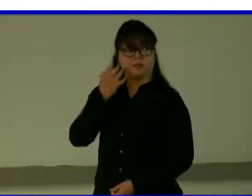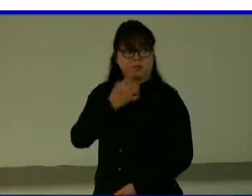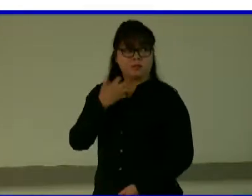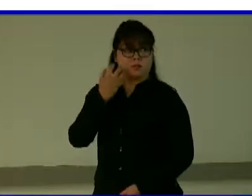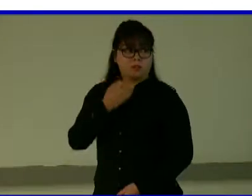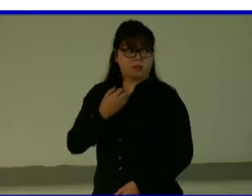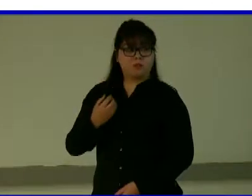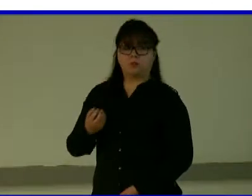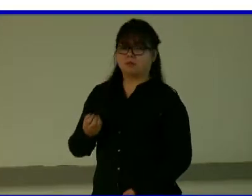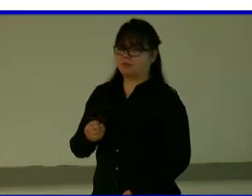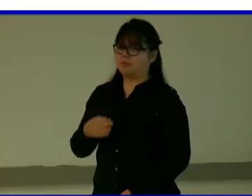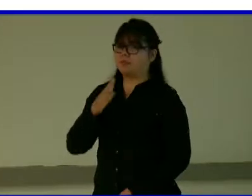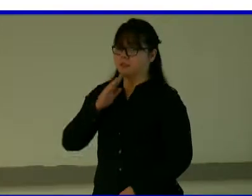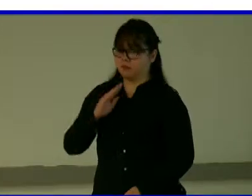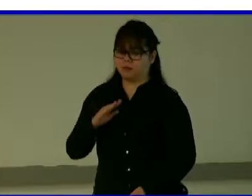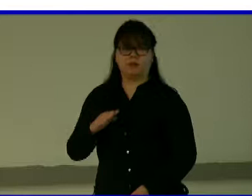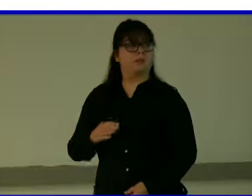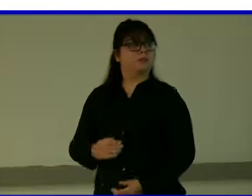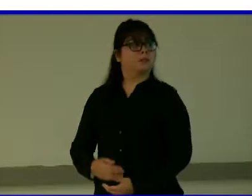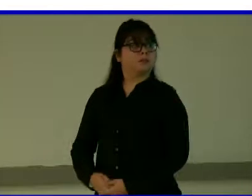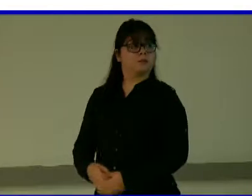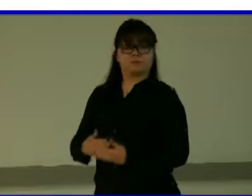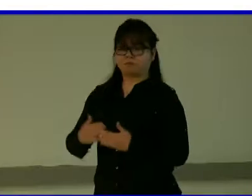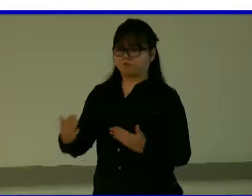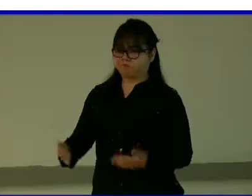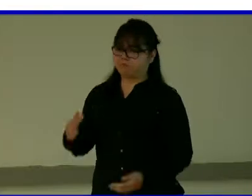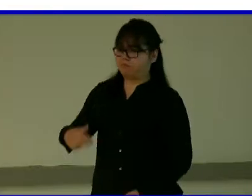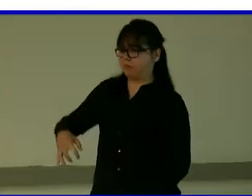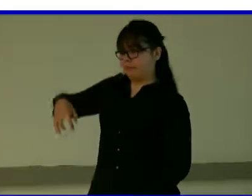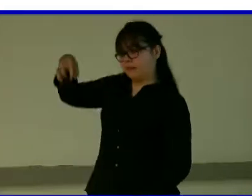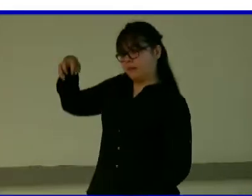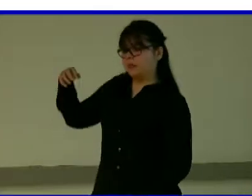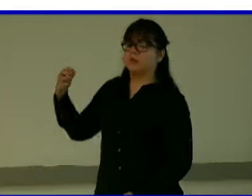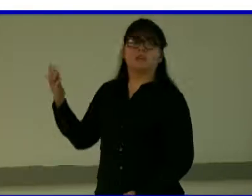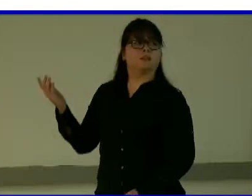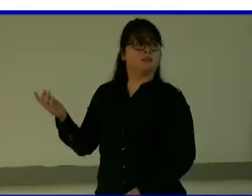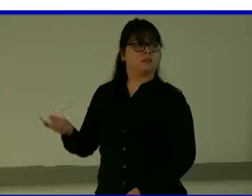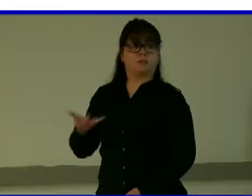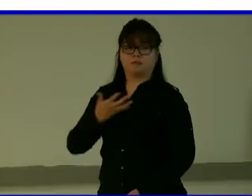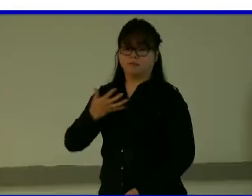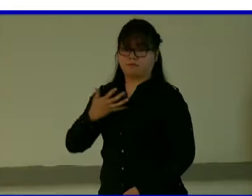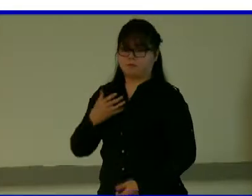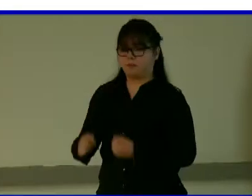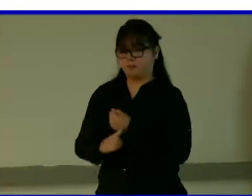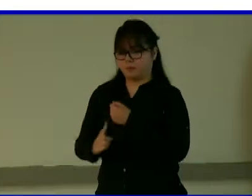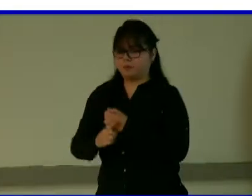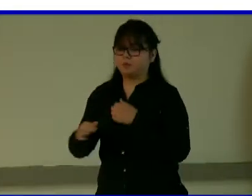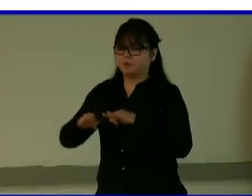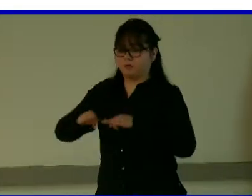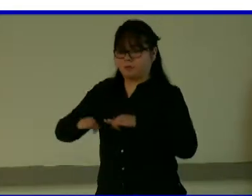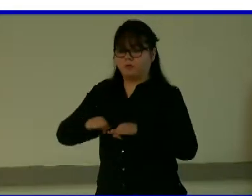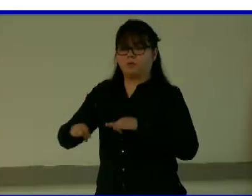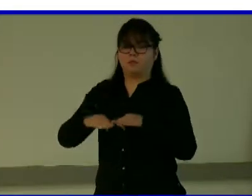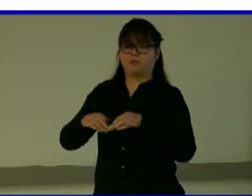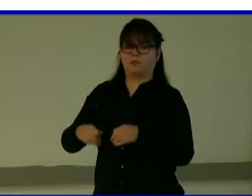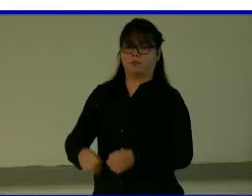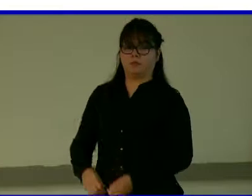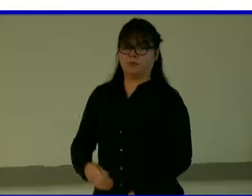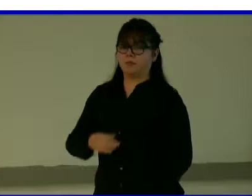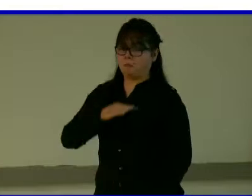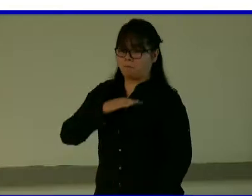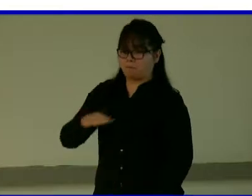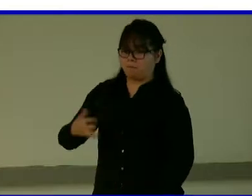auto. Y como adultos tienen dificultad laboral, inclusive pueden tener más dificultad legal. O sea que